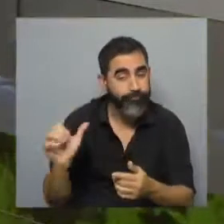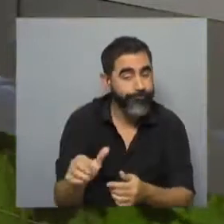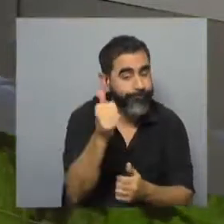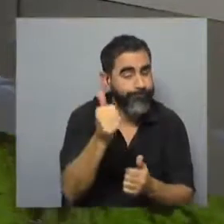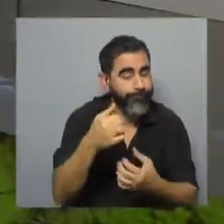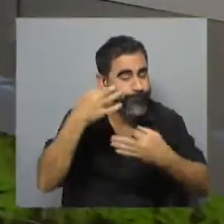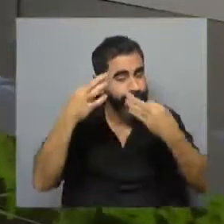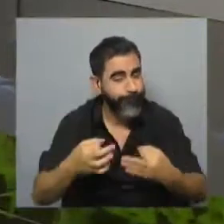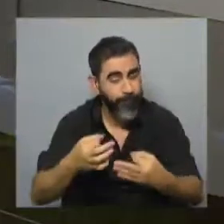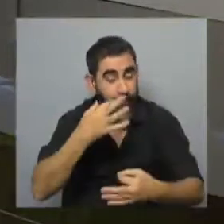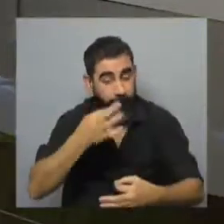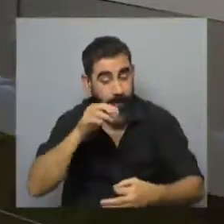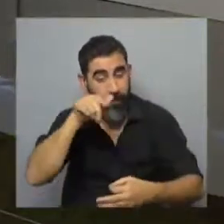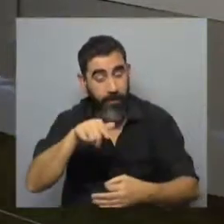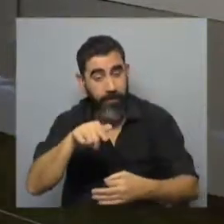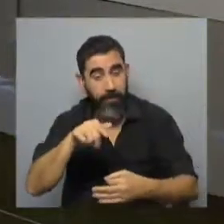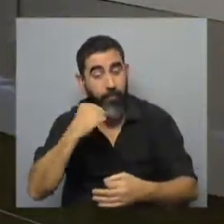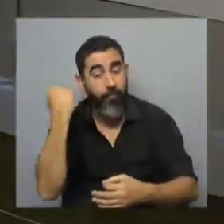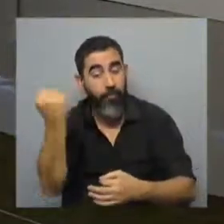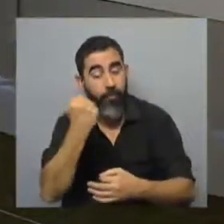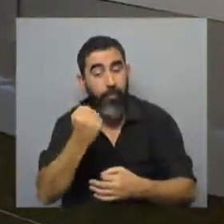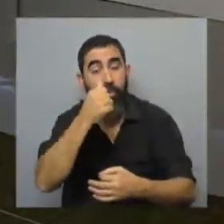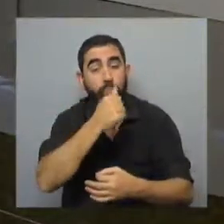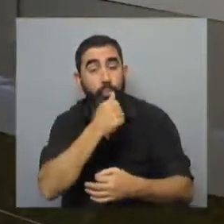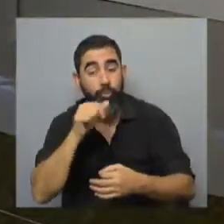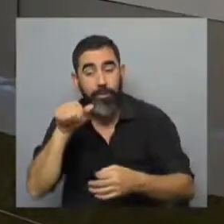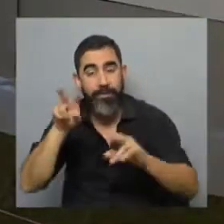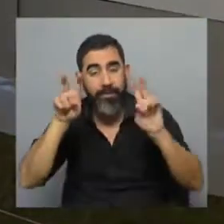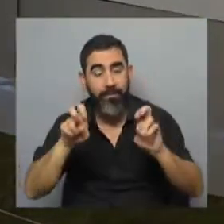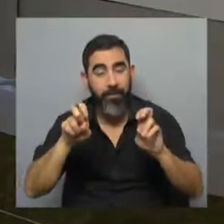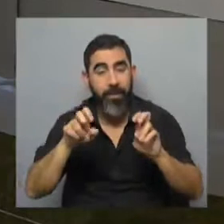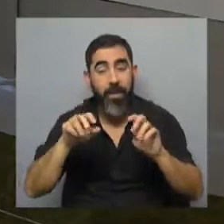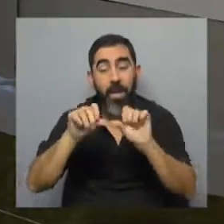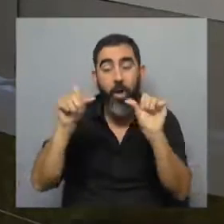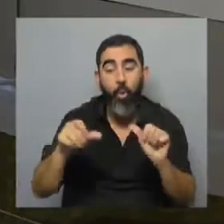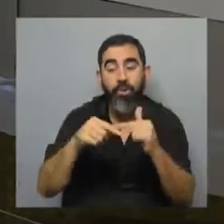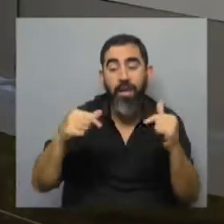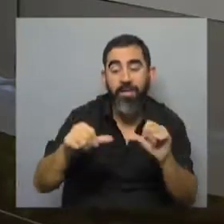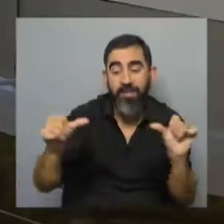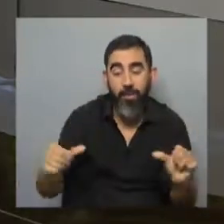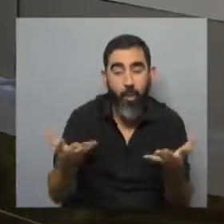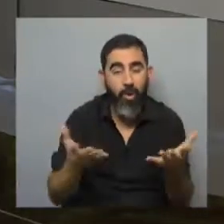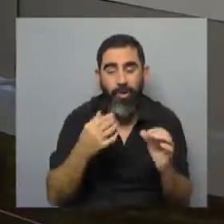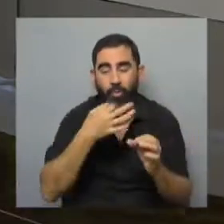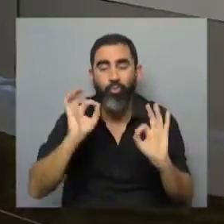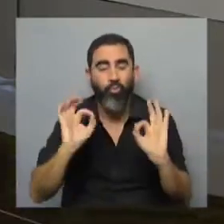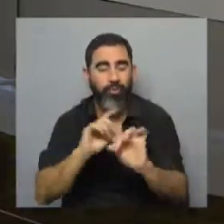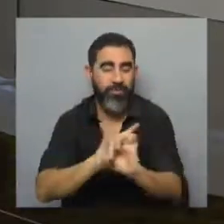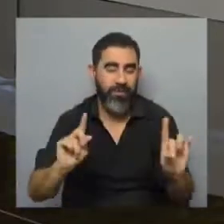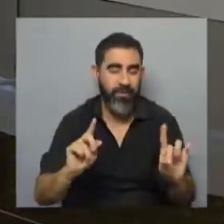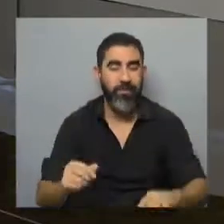que allí está la clave para la solución de esto, las medidas que estemos aplicando no van a ser adecuadas, o por lo menos no van a ser